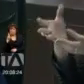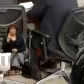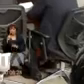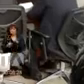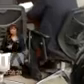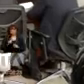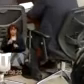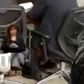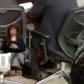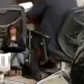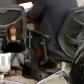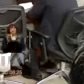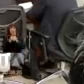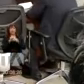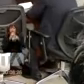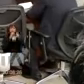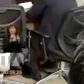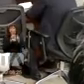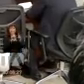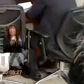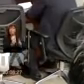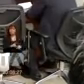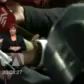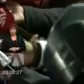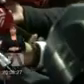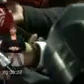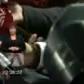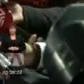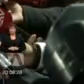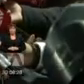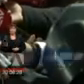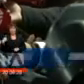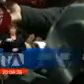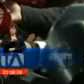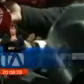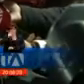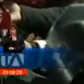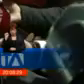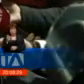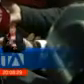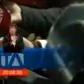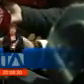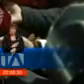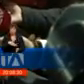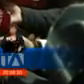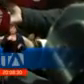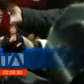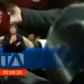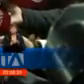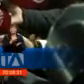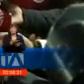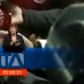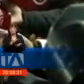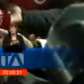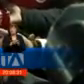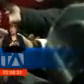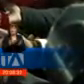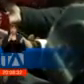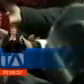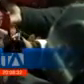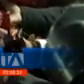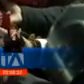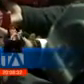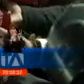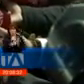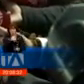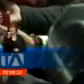una consulta popular para materializar la propuesta. Hemos ganado las elecciones con una propuesta de turismo, pues sí, estamos dispuestos a impulsar